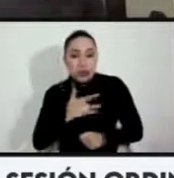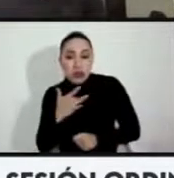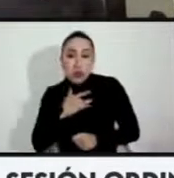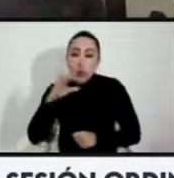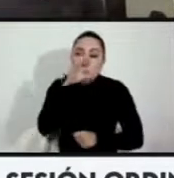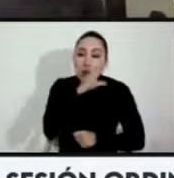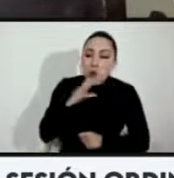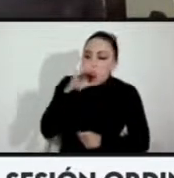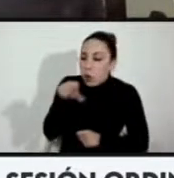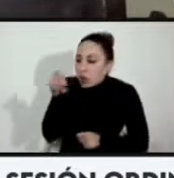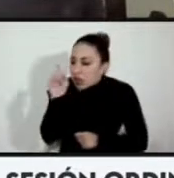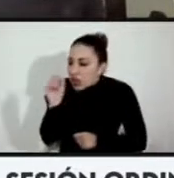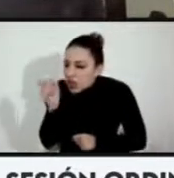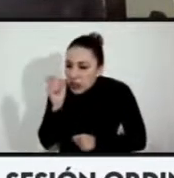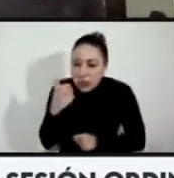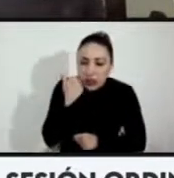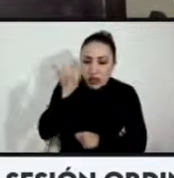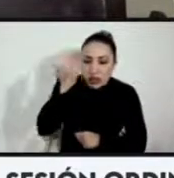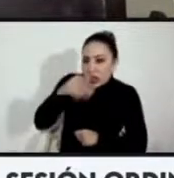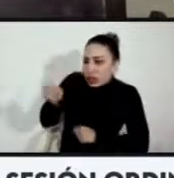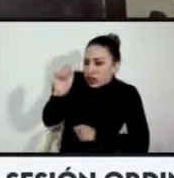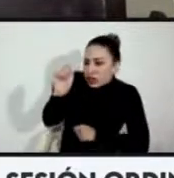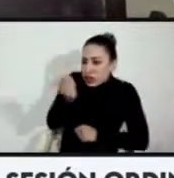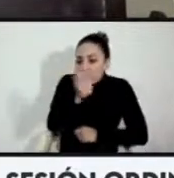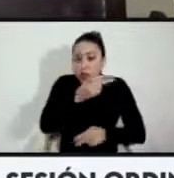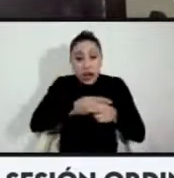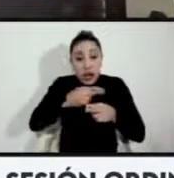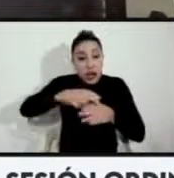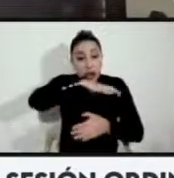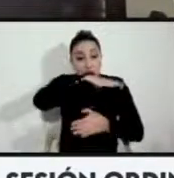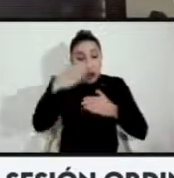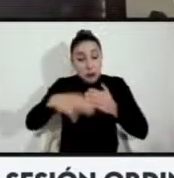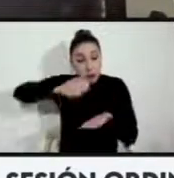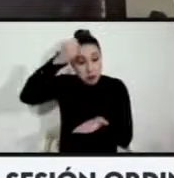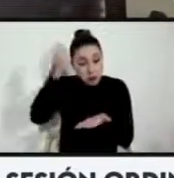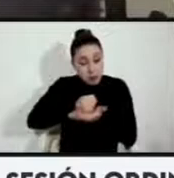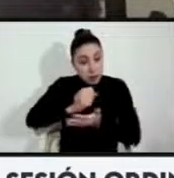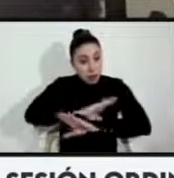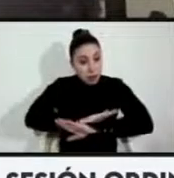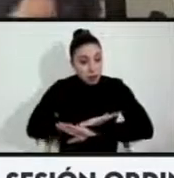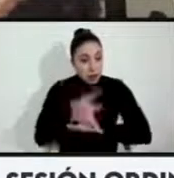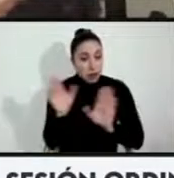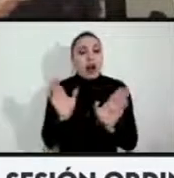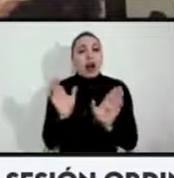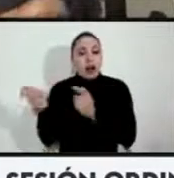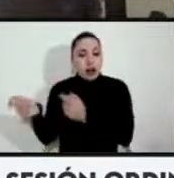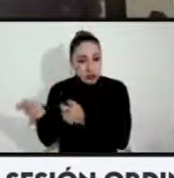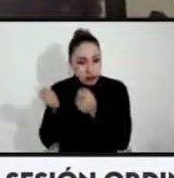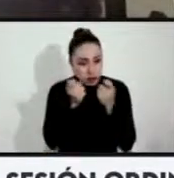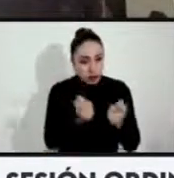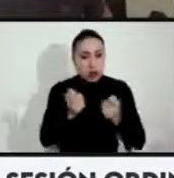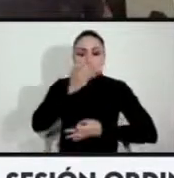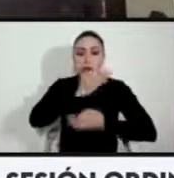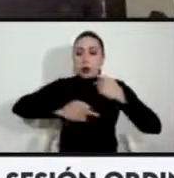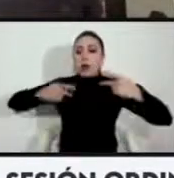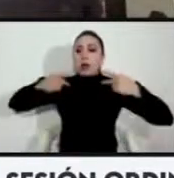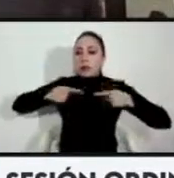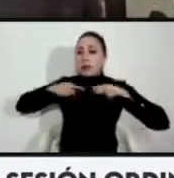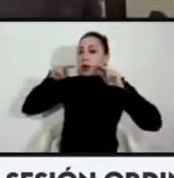espere usted a que termine el procedimiento y ya cuando termine el procedimiento va a estar público una hojita que se llama